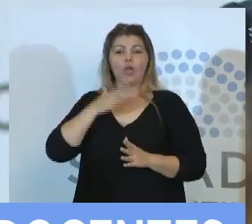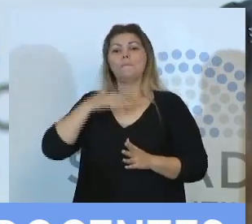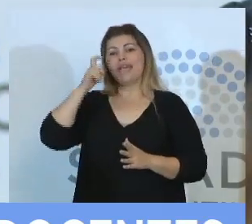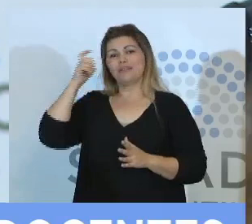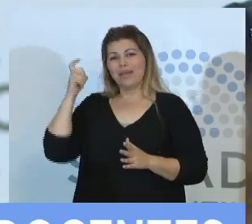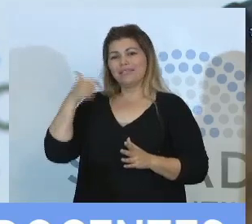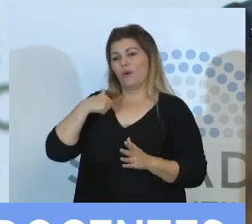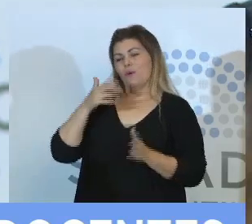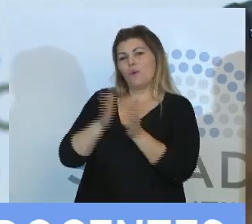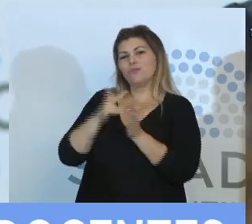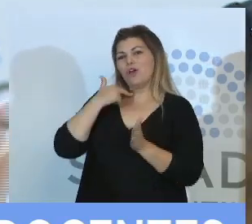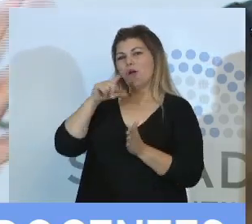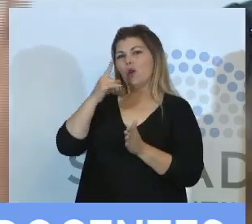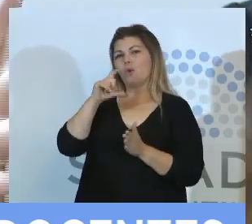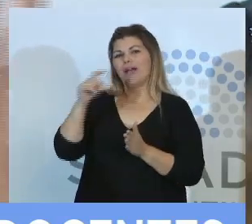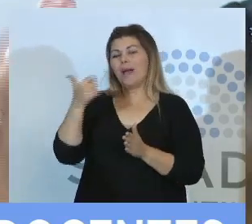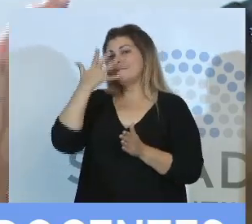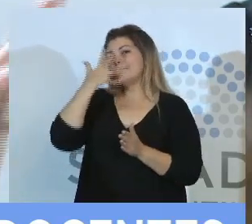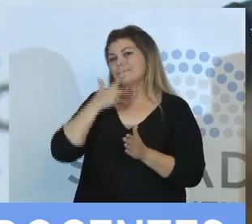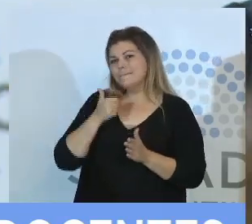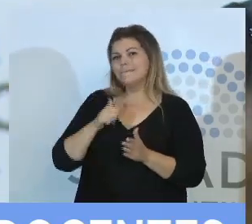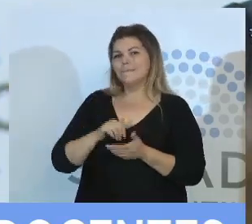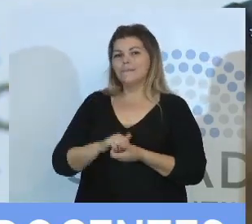Luca. Me gustaría que aplaudamos así